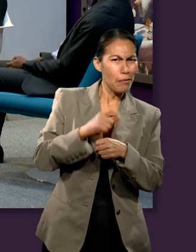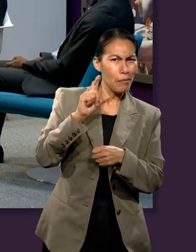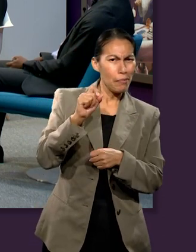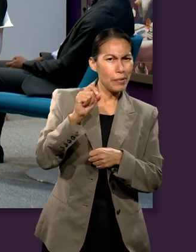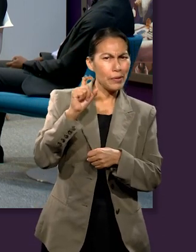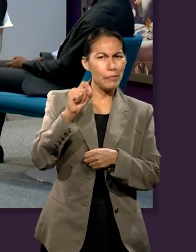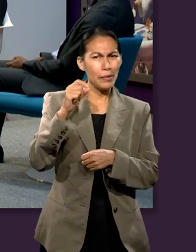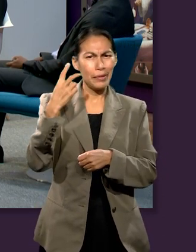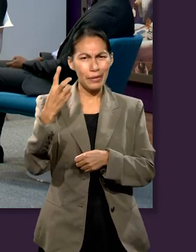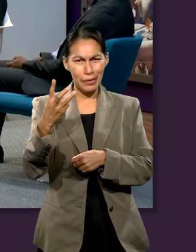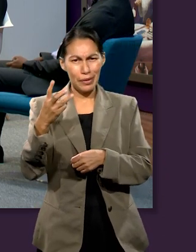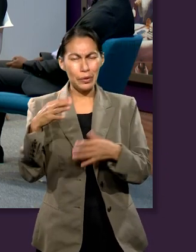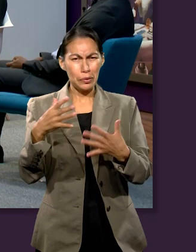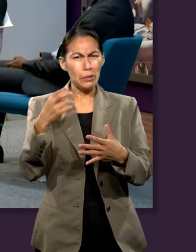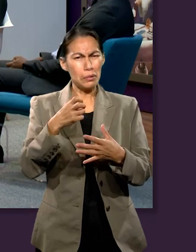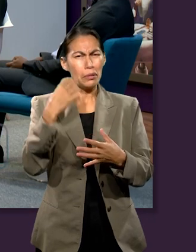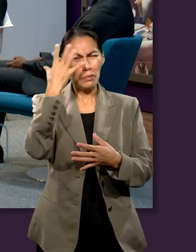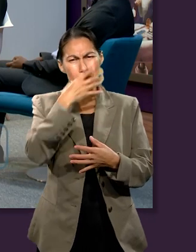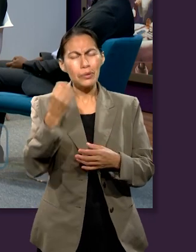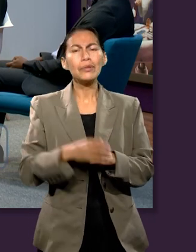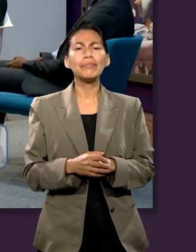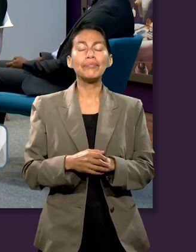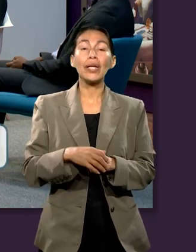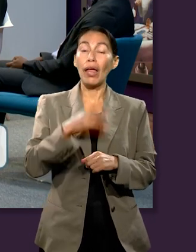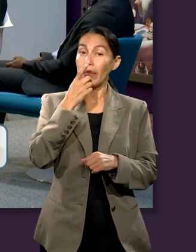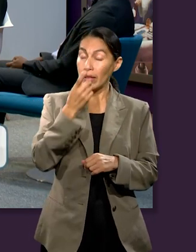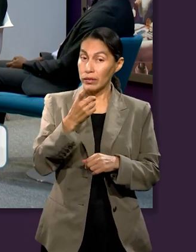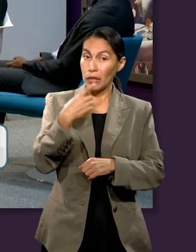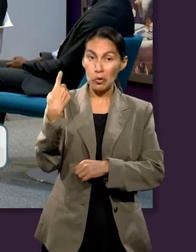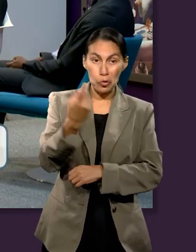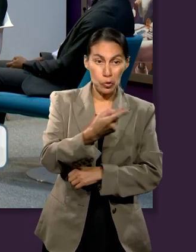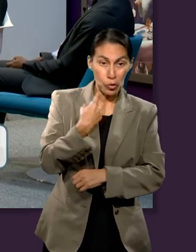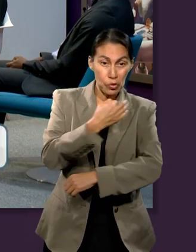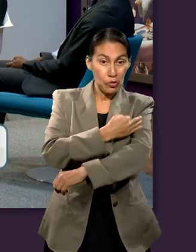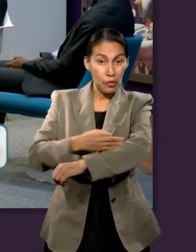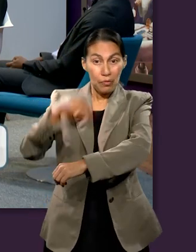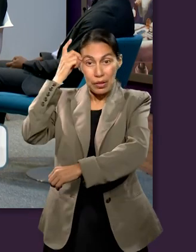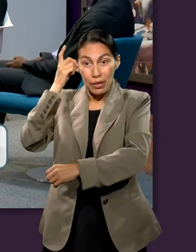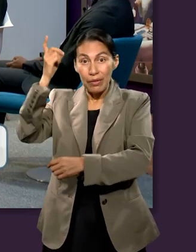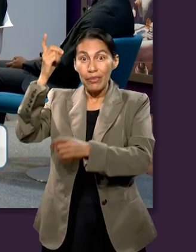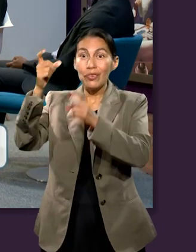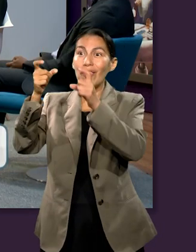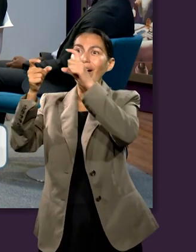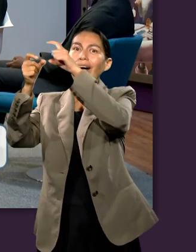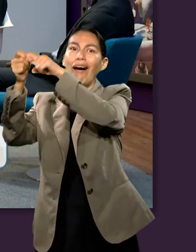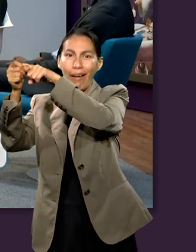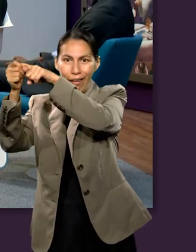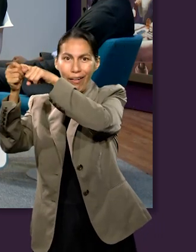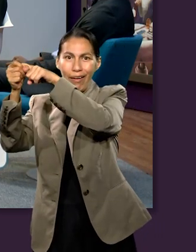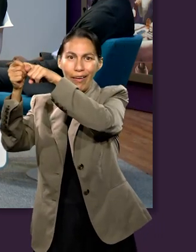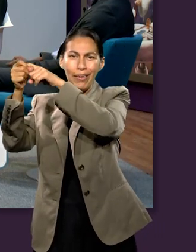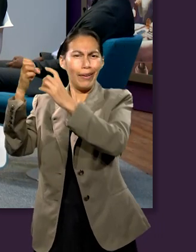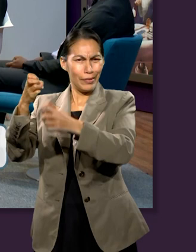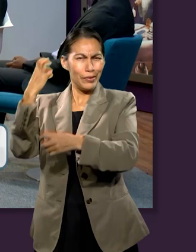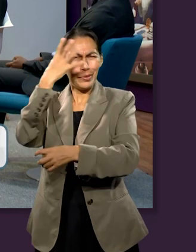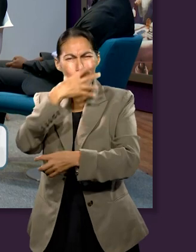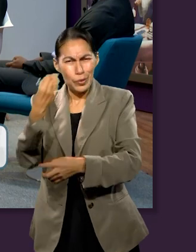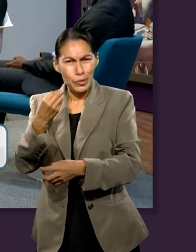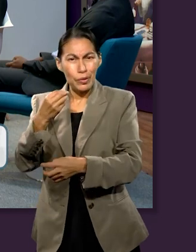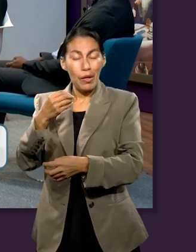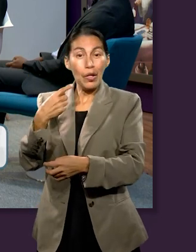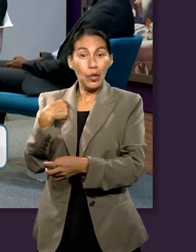2023 porque nos Recuerda que somos parte de una familia de Dios pero que somos